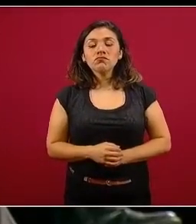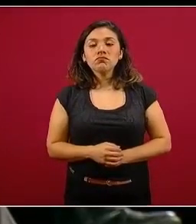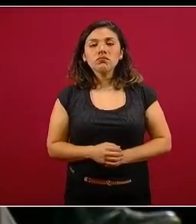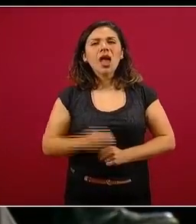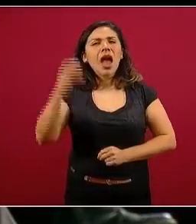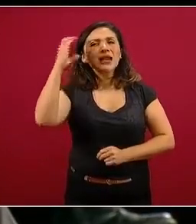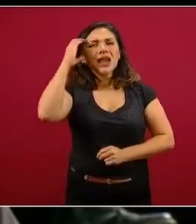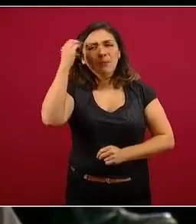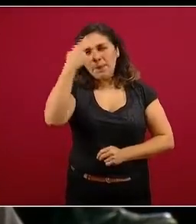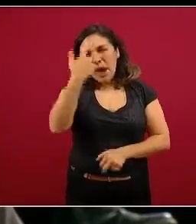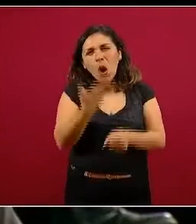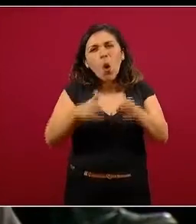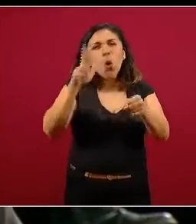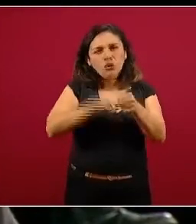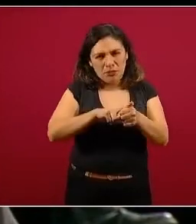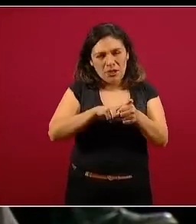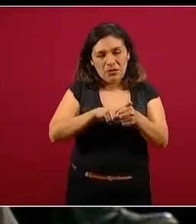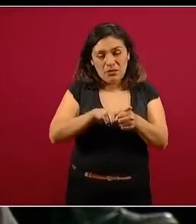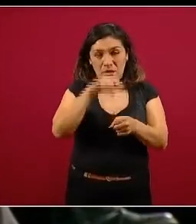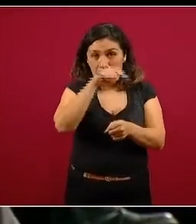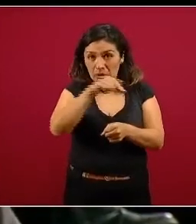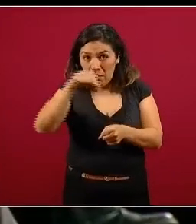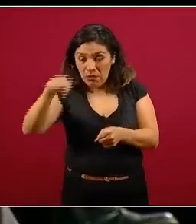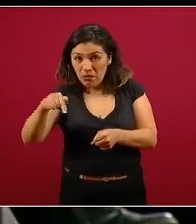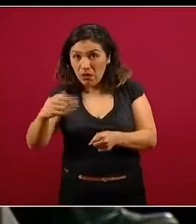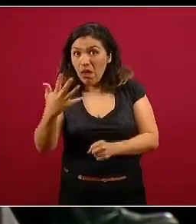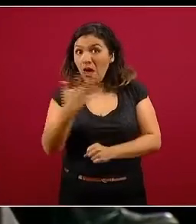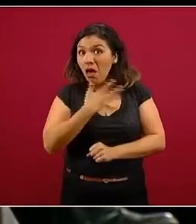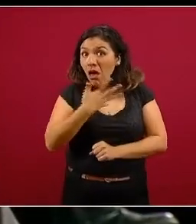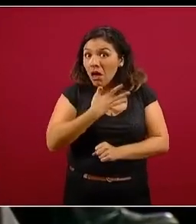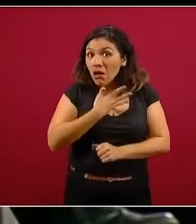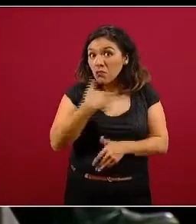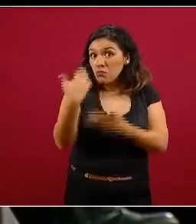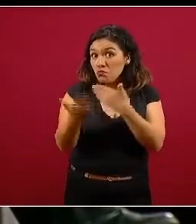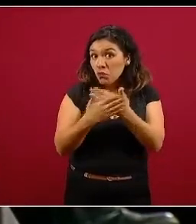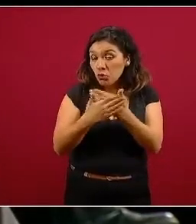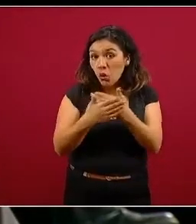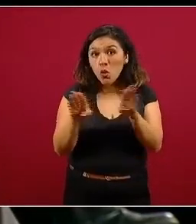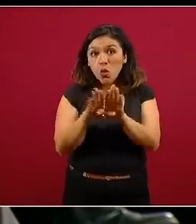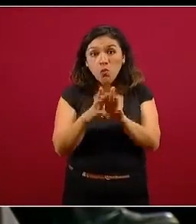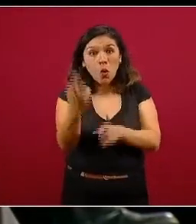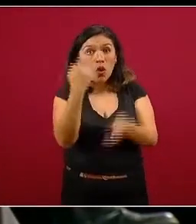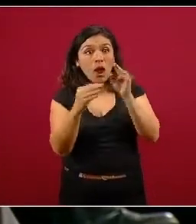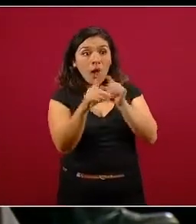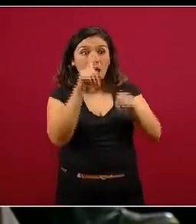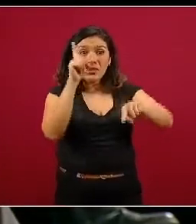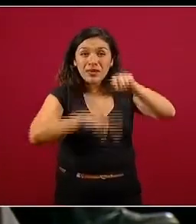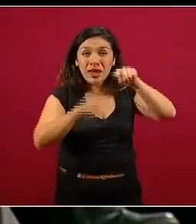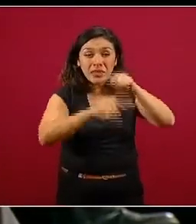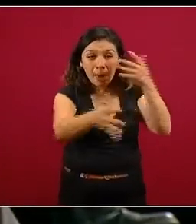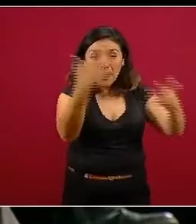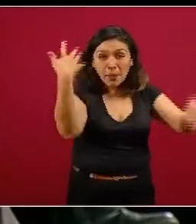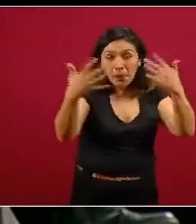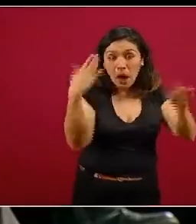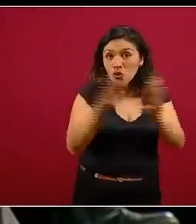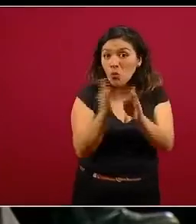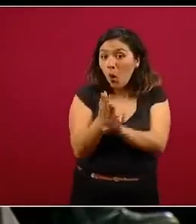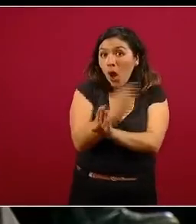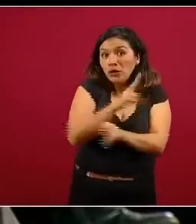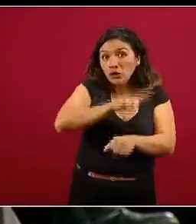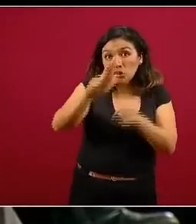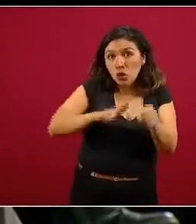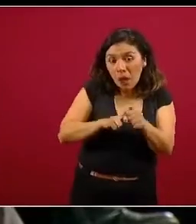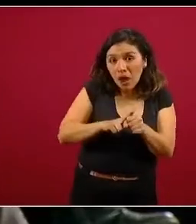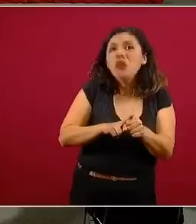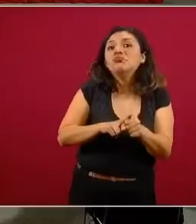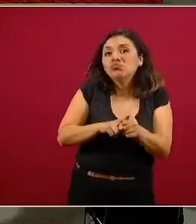camas hospitalarias. ¿Va a haber se va a regresar a la normalidad y en qué porcentaje, por favor?